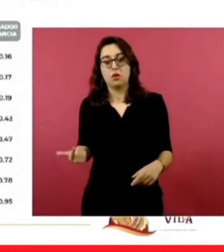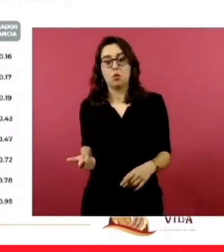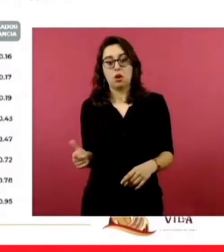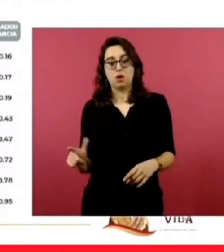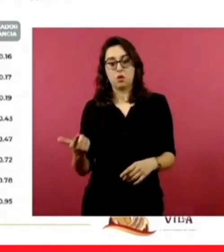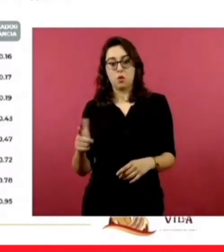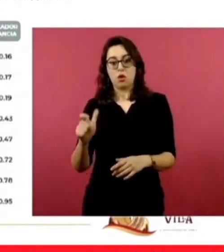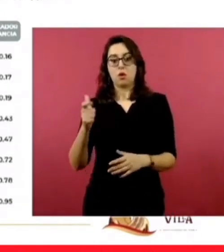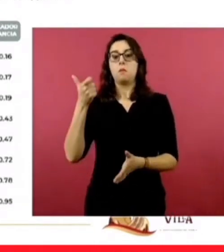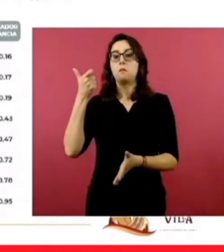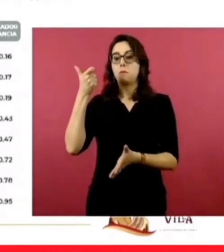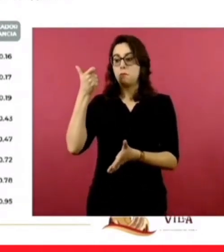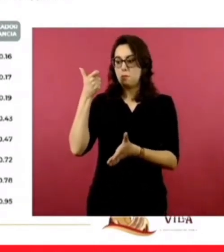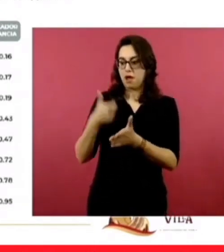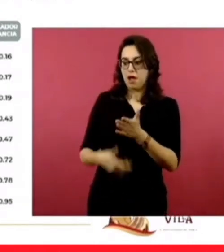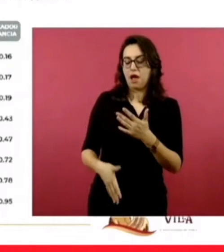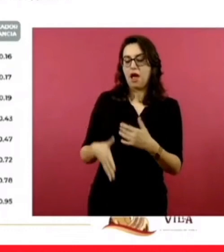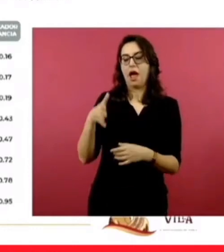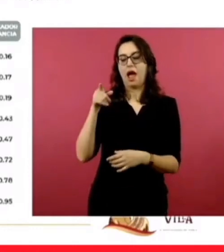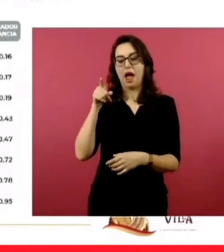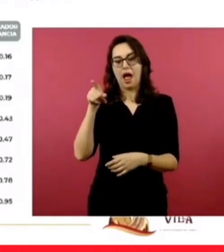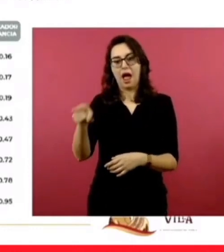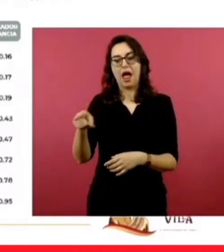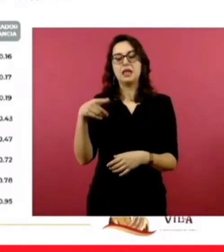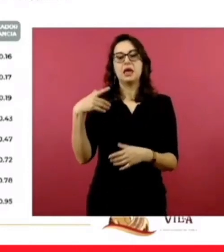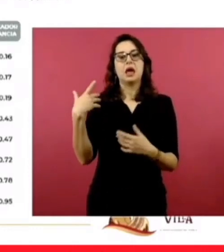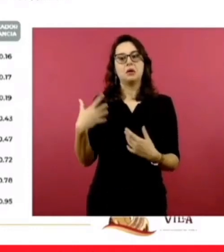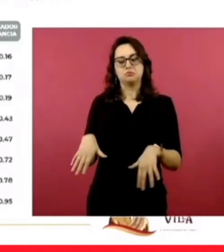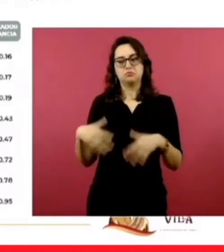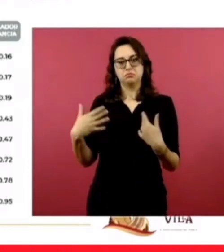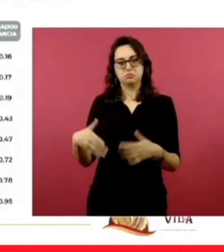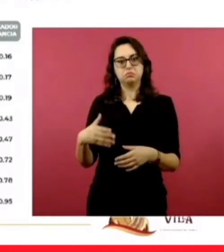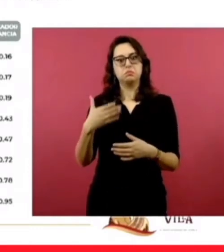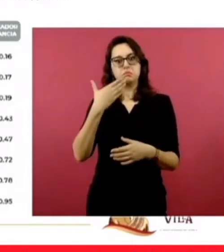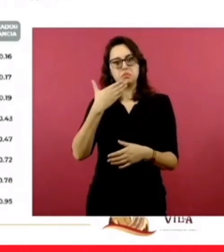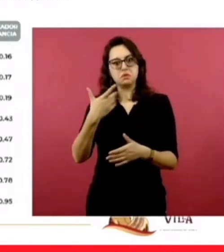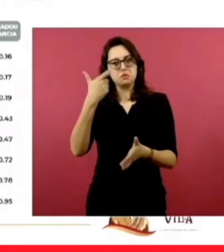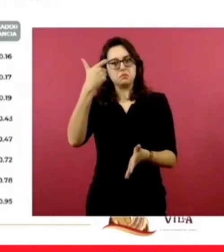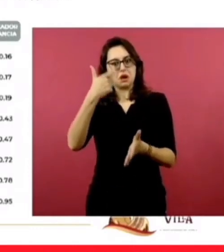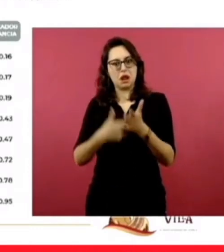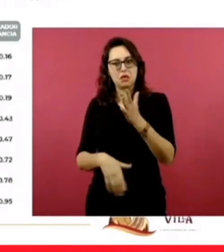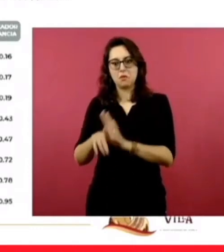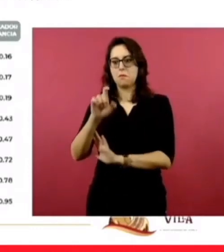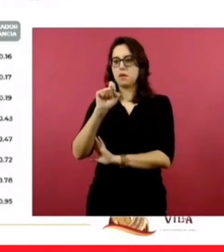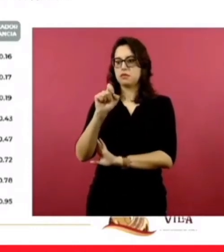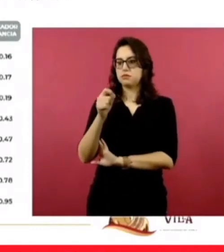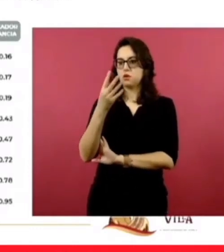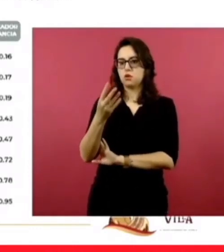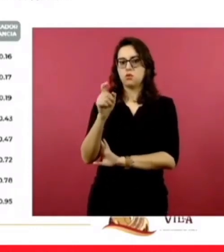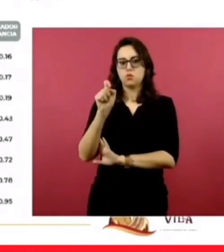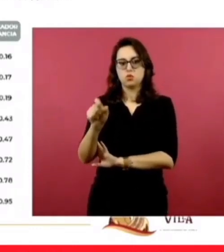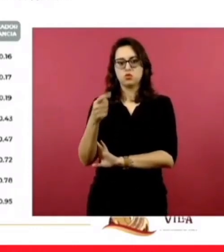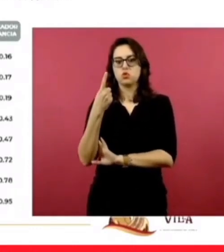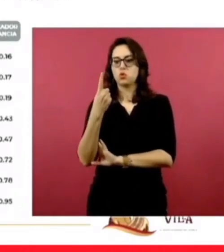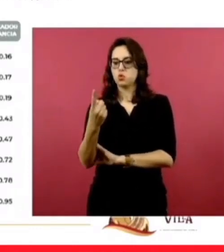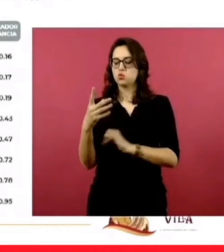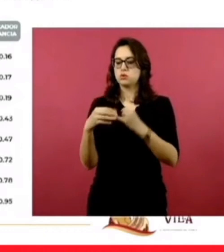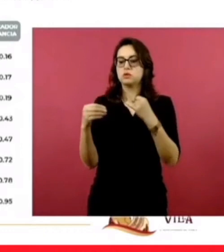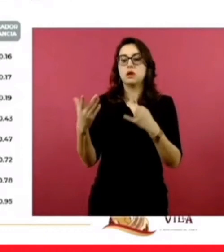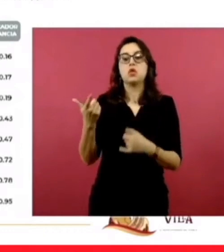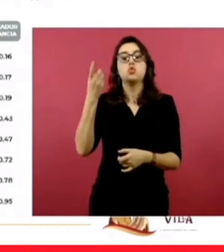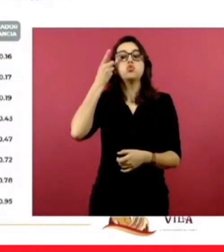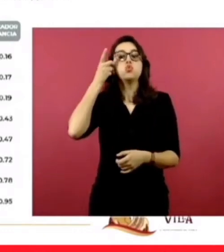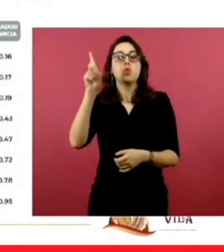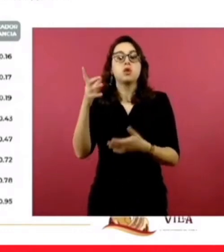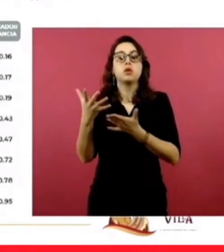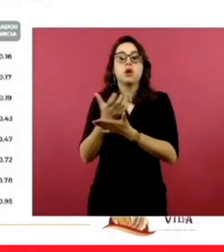la capital de la cajeta. Allá mis paisanos lo tienen en 24 pesos con un centavo, con un margen de 16